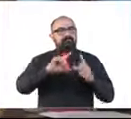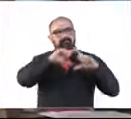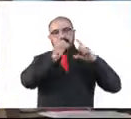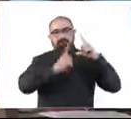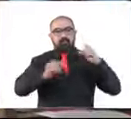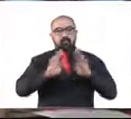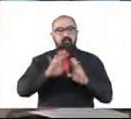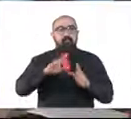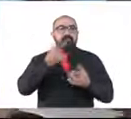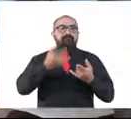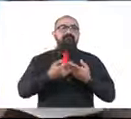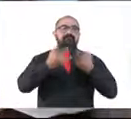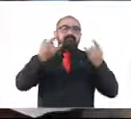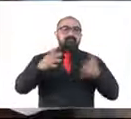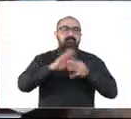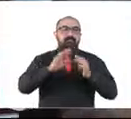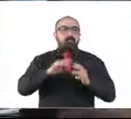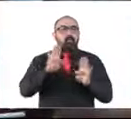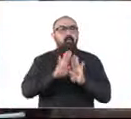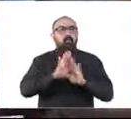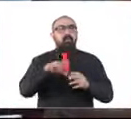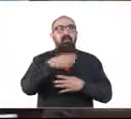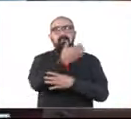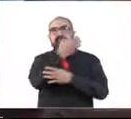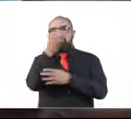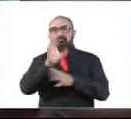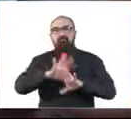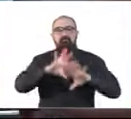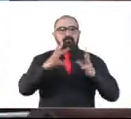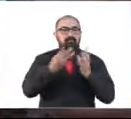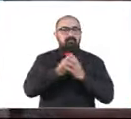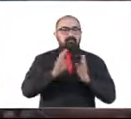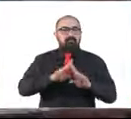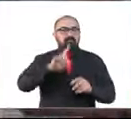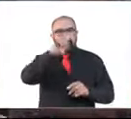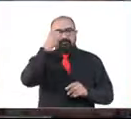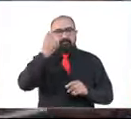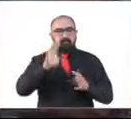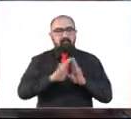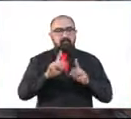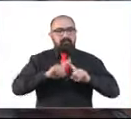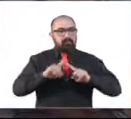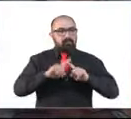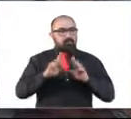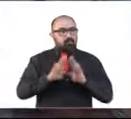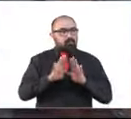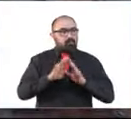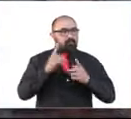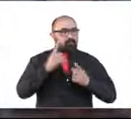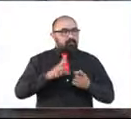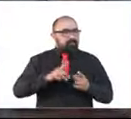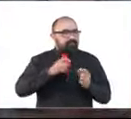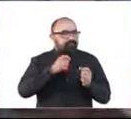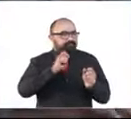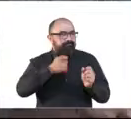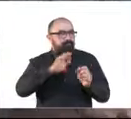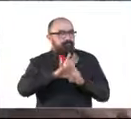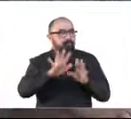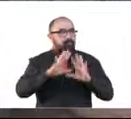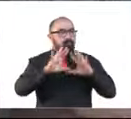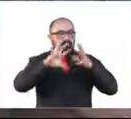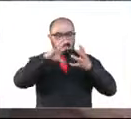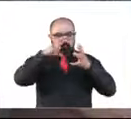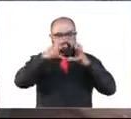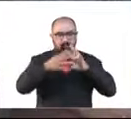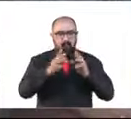es hablar de nuestro medio ambiente. Así de sencillo, tenemos recursos naturales, ¿no? Una biosfera como pocas en el mundo,